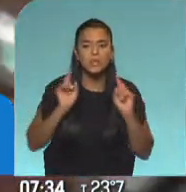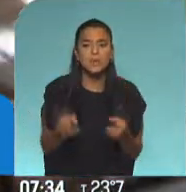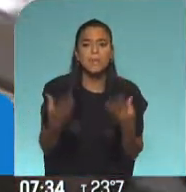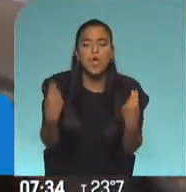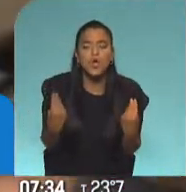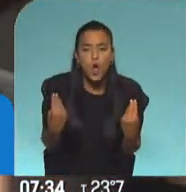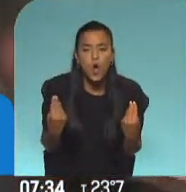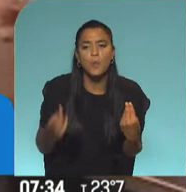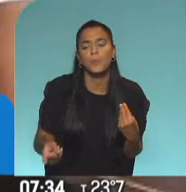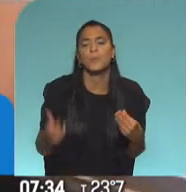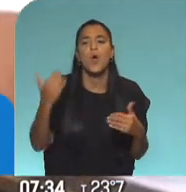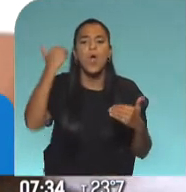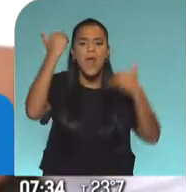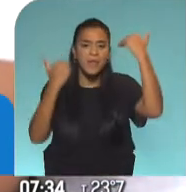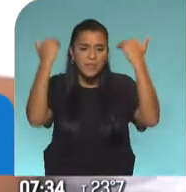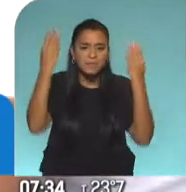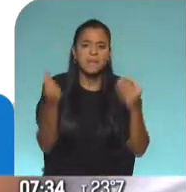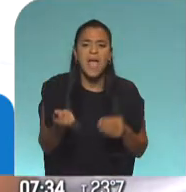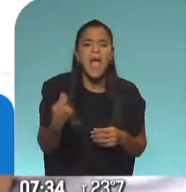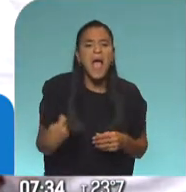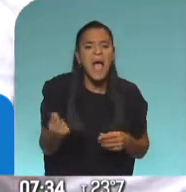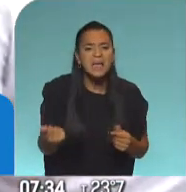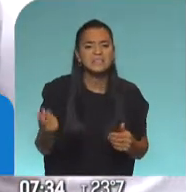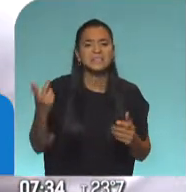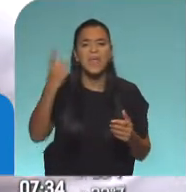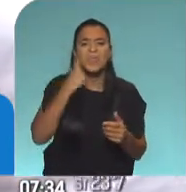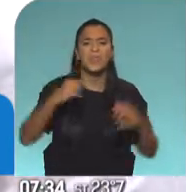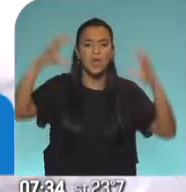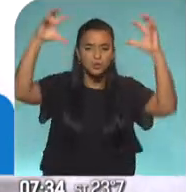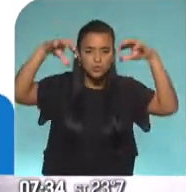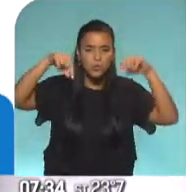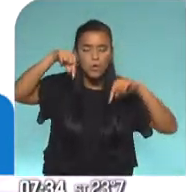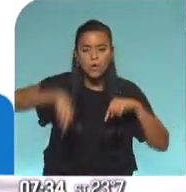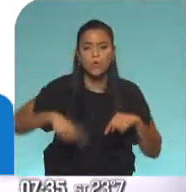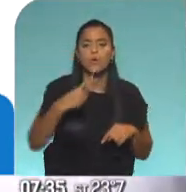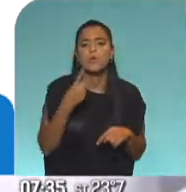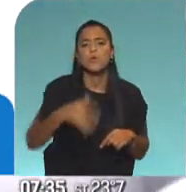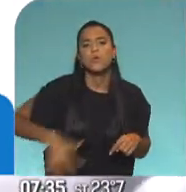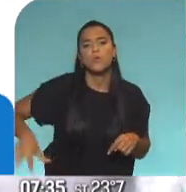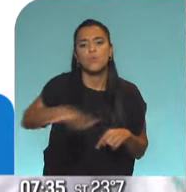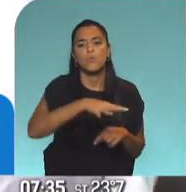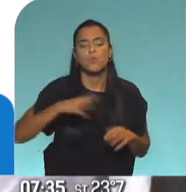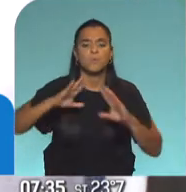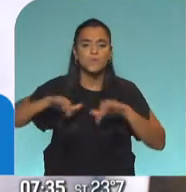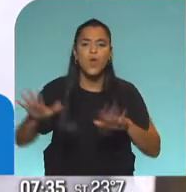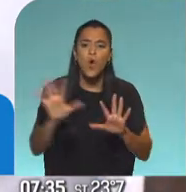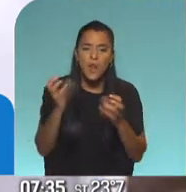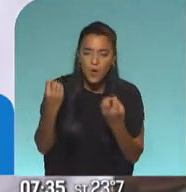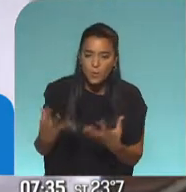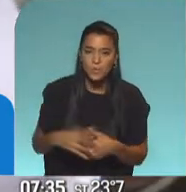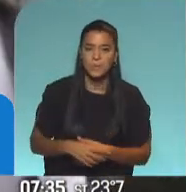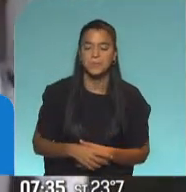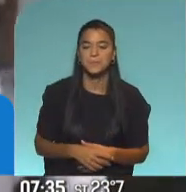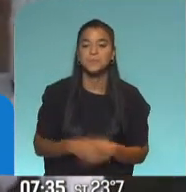se entretienen a los grandes y cuánto se gasta un día de lluvia en un lugar de la costa atlántica. ¿Cómo te va?